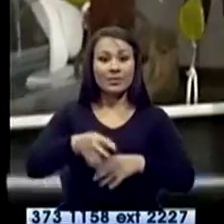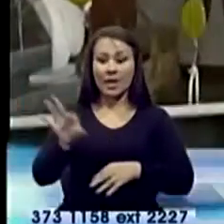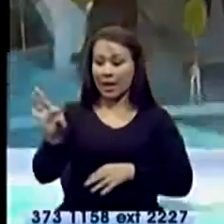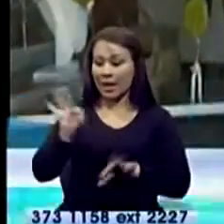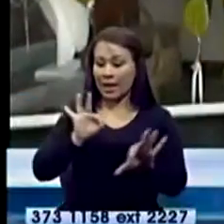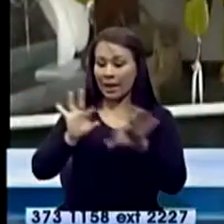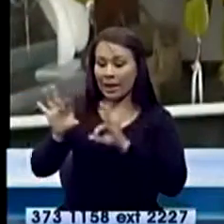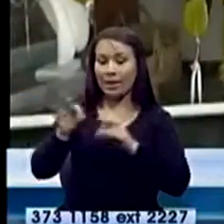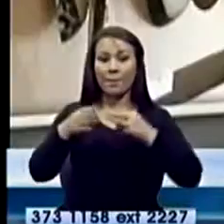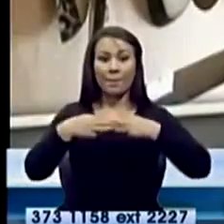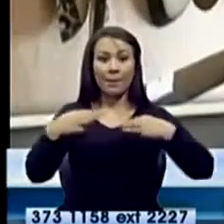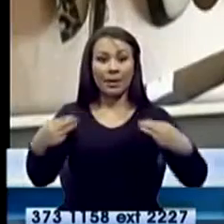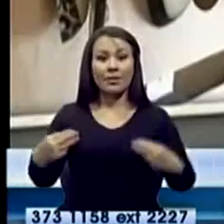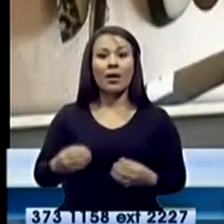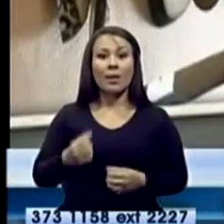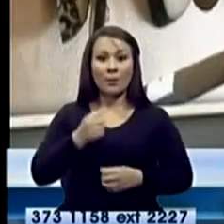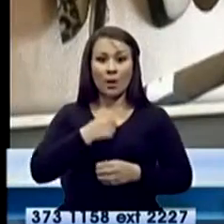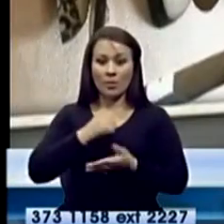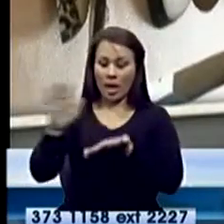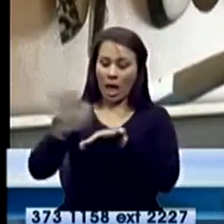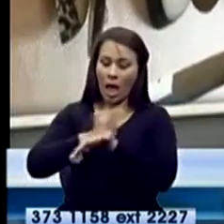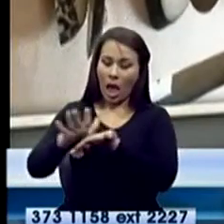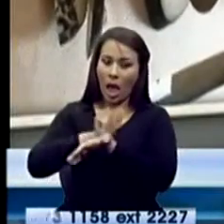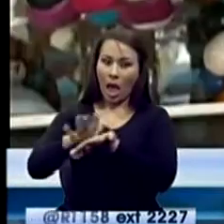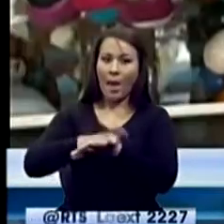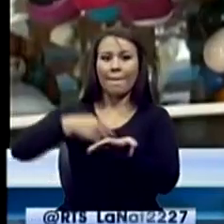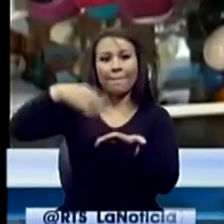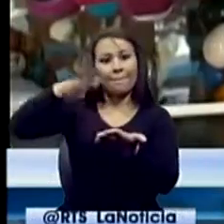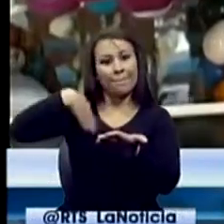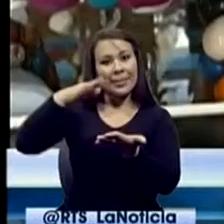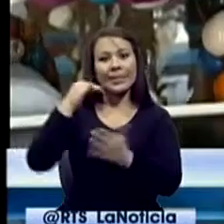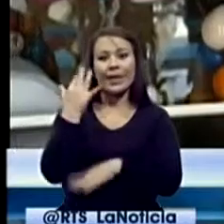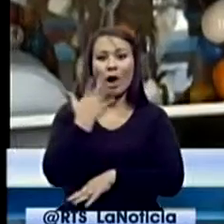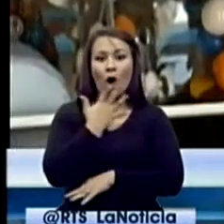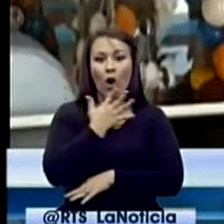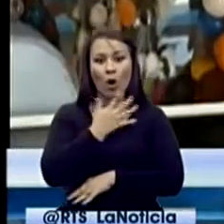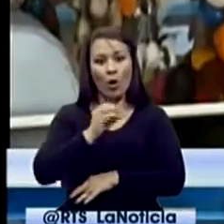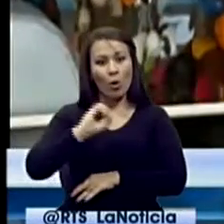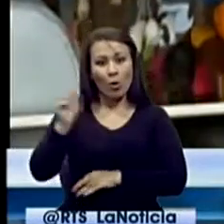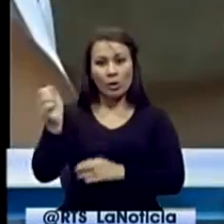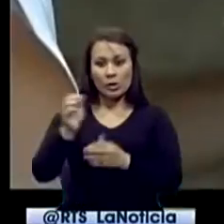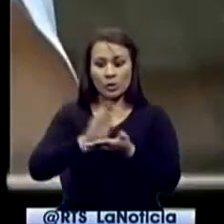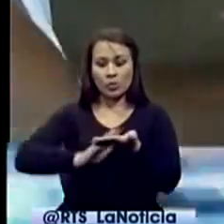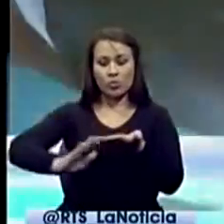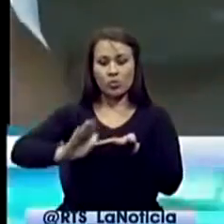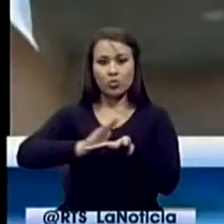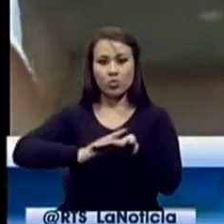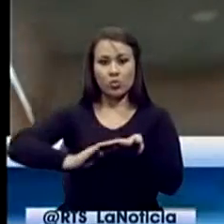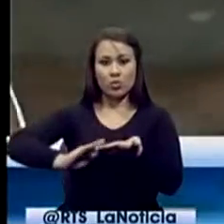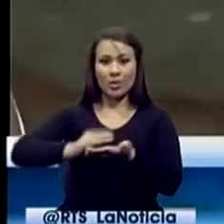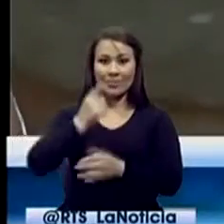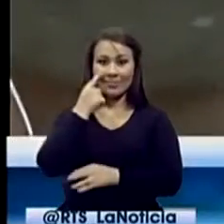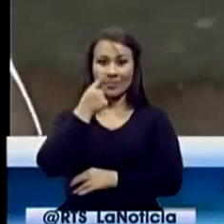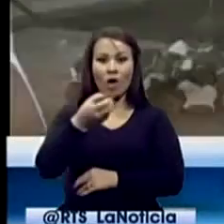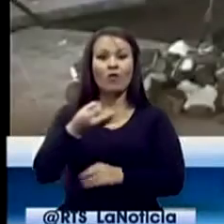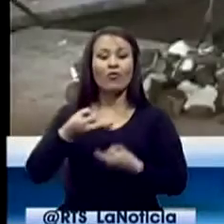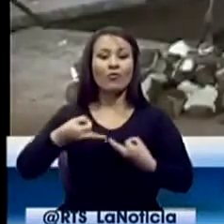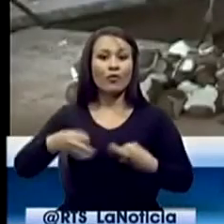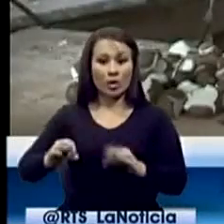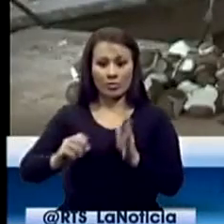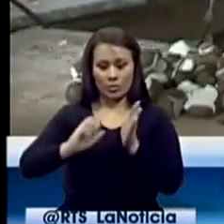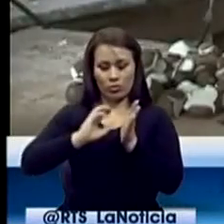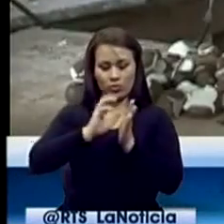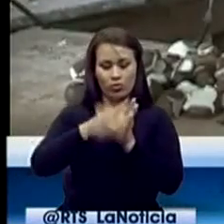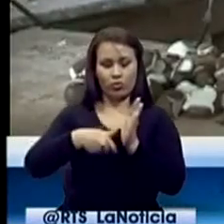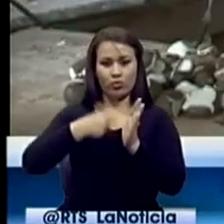material, se la fabrica, se lija, se pinta si hay que dar color, se pule y se arma. Este artesano nos da una muestra de cómo